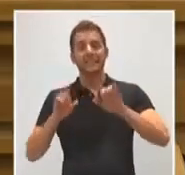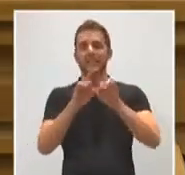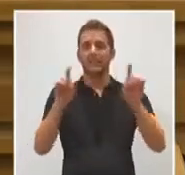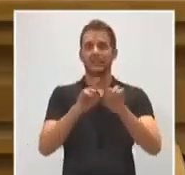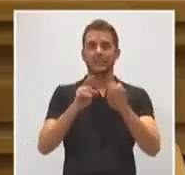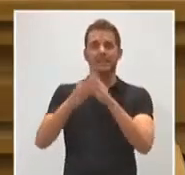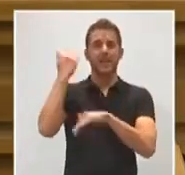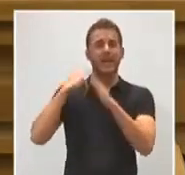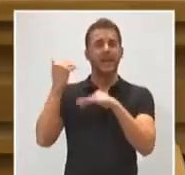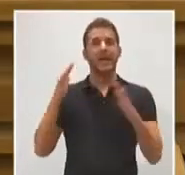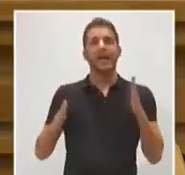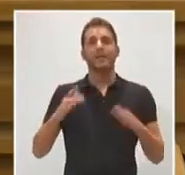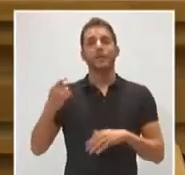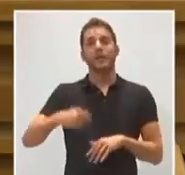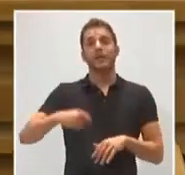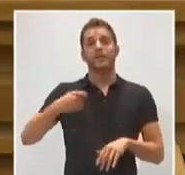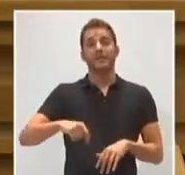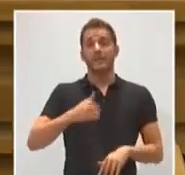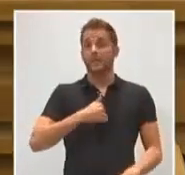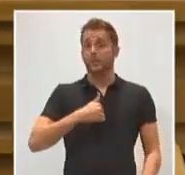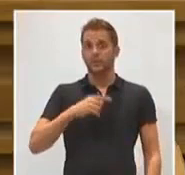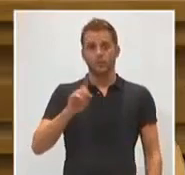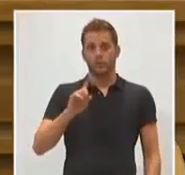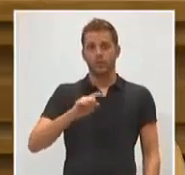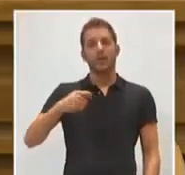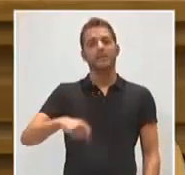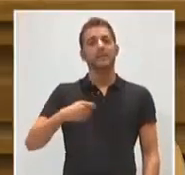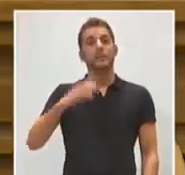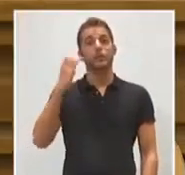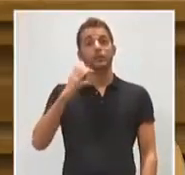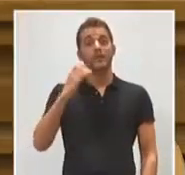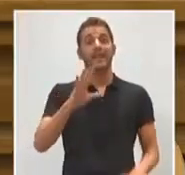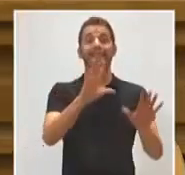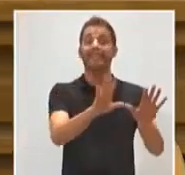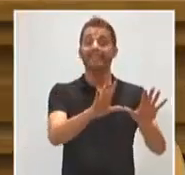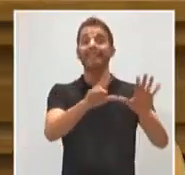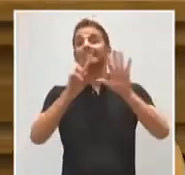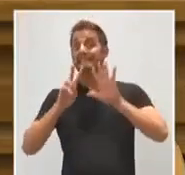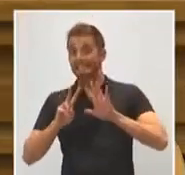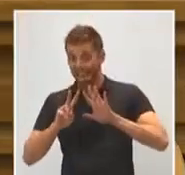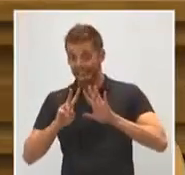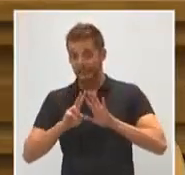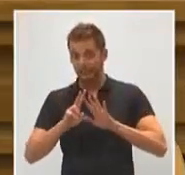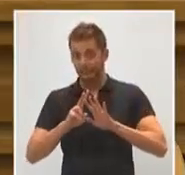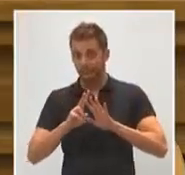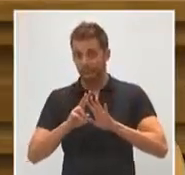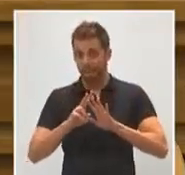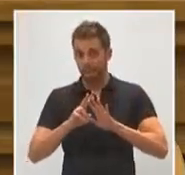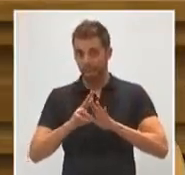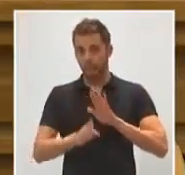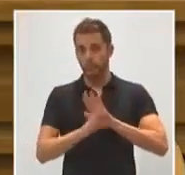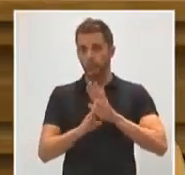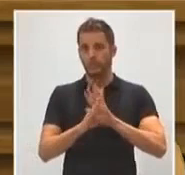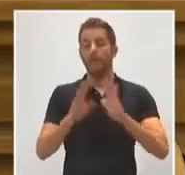la época en la que yo no era presidente en la época de la presidenta cospedal 7 hay que seguir recuperando lo y aumentando porque